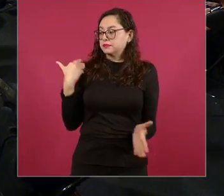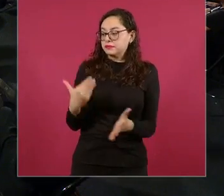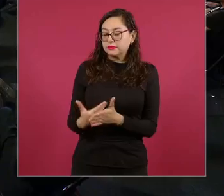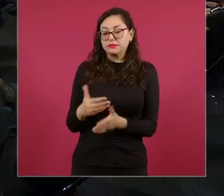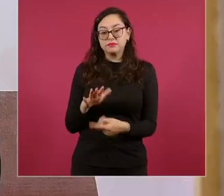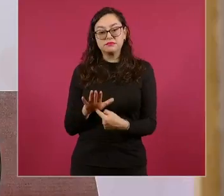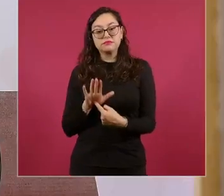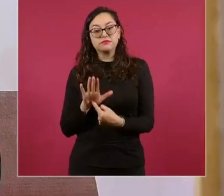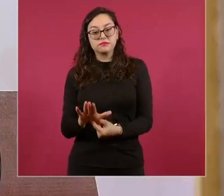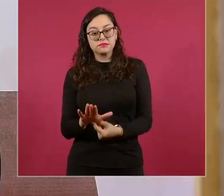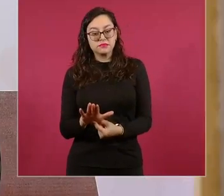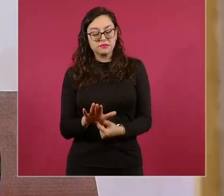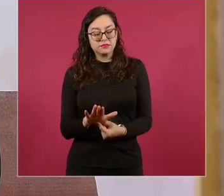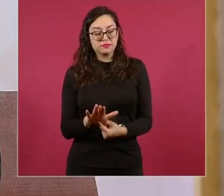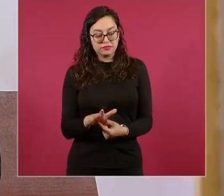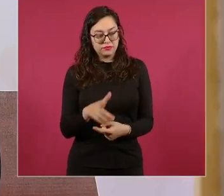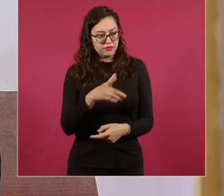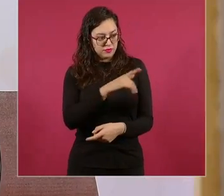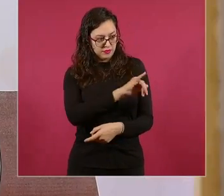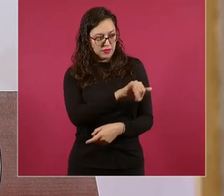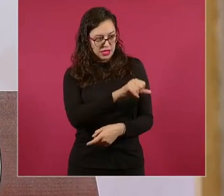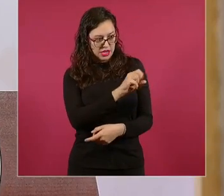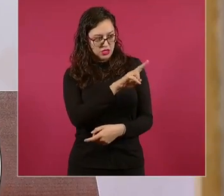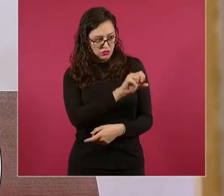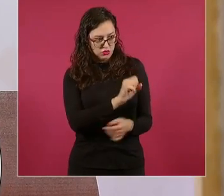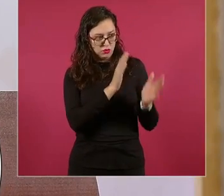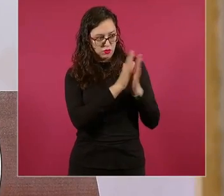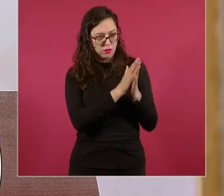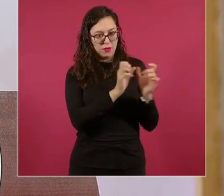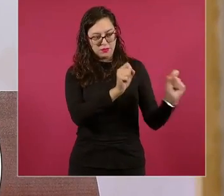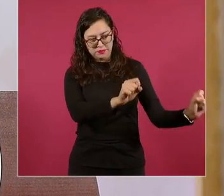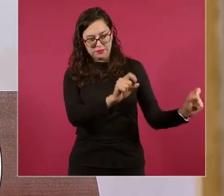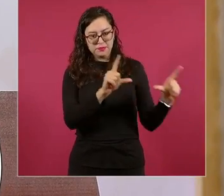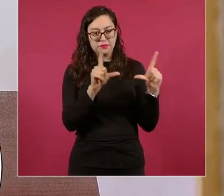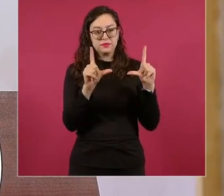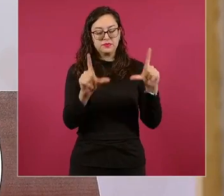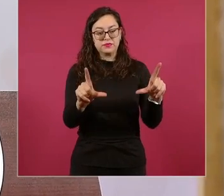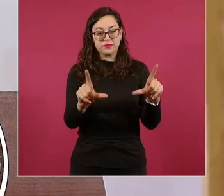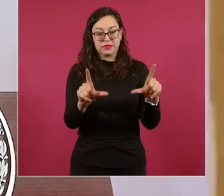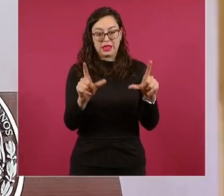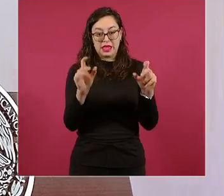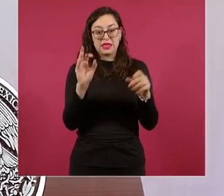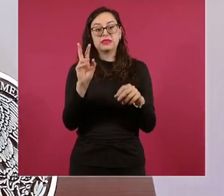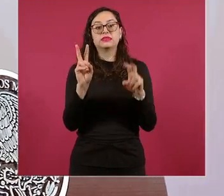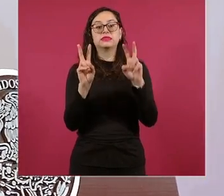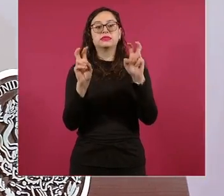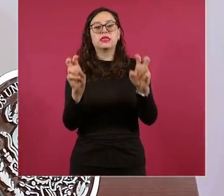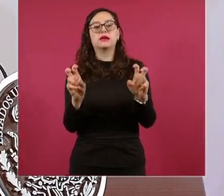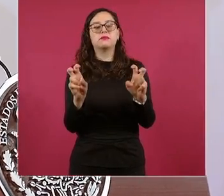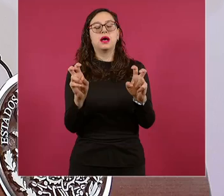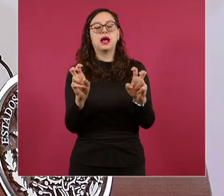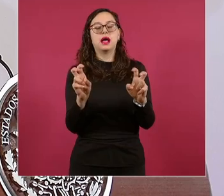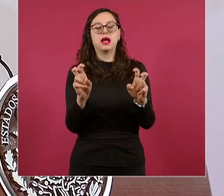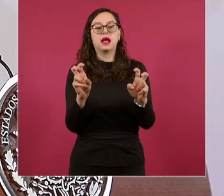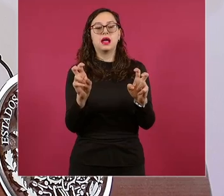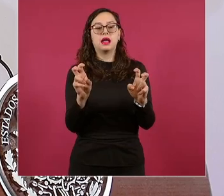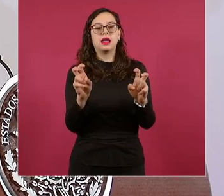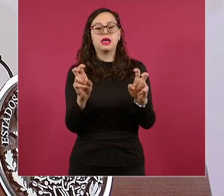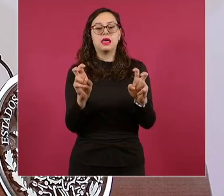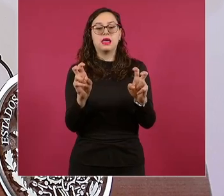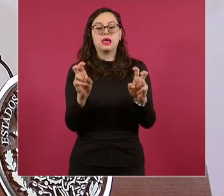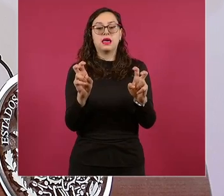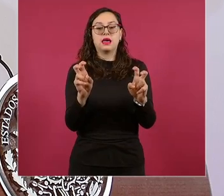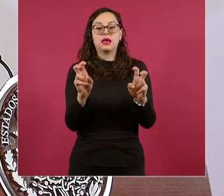un fragmento. Hasta ayer lo vi de una